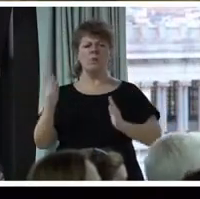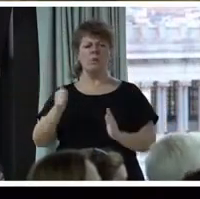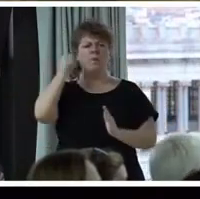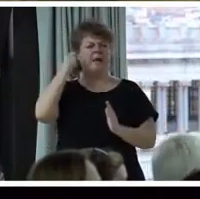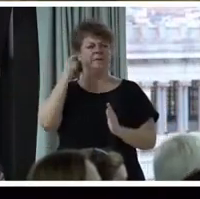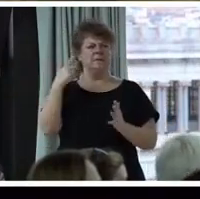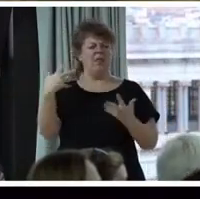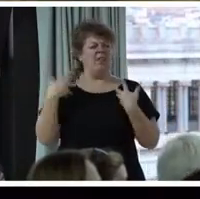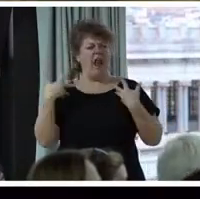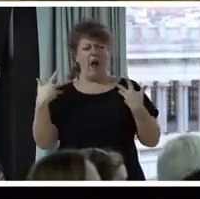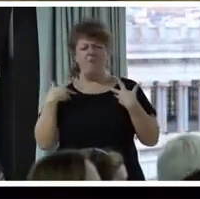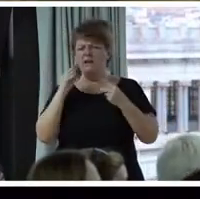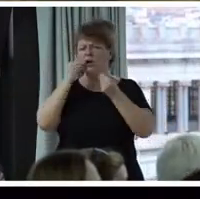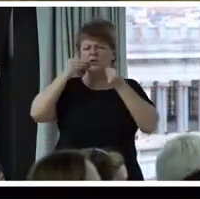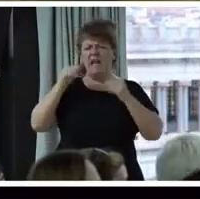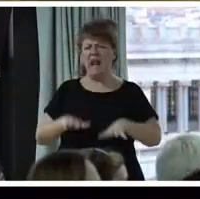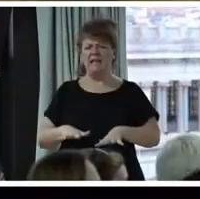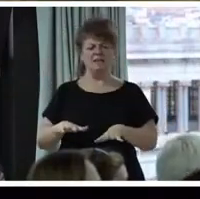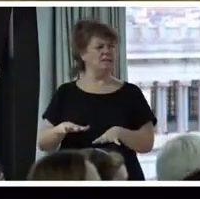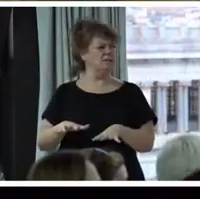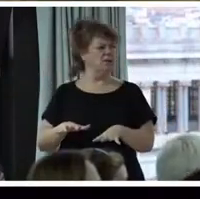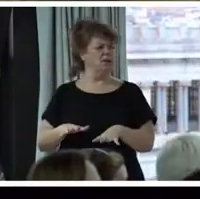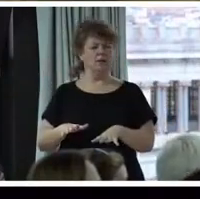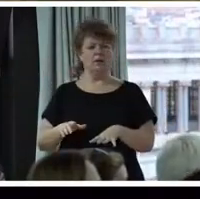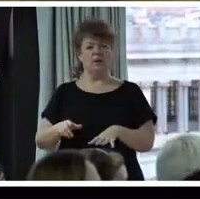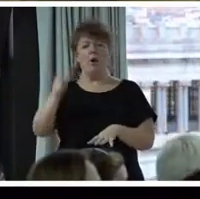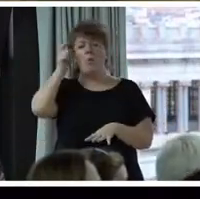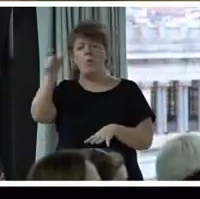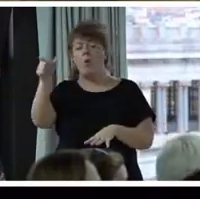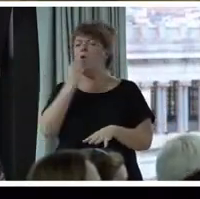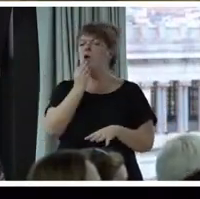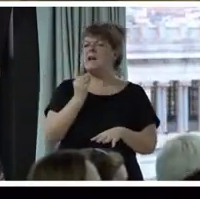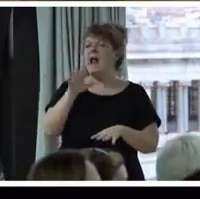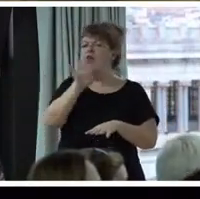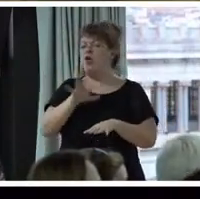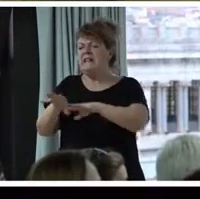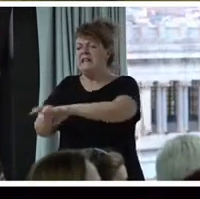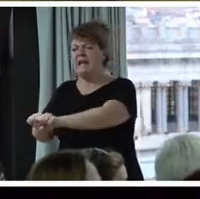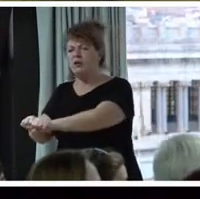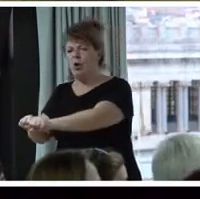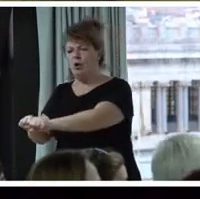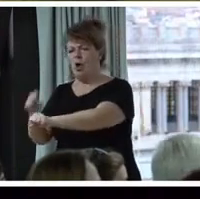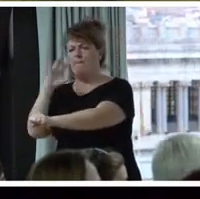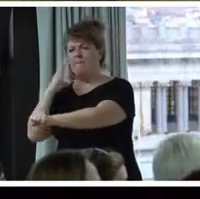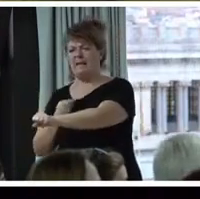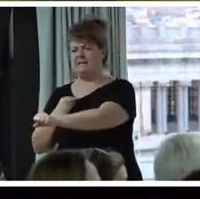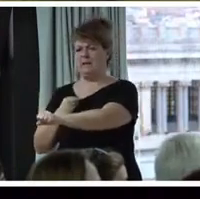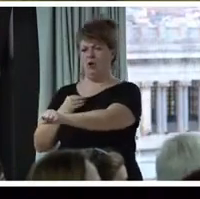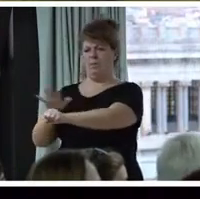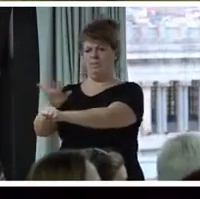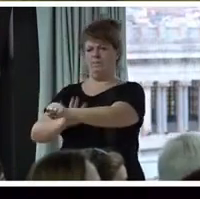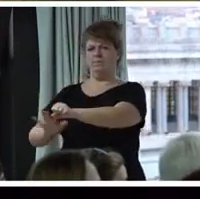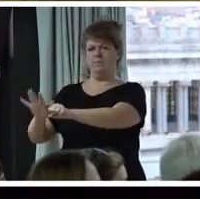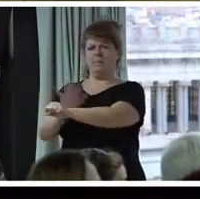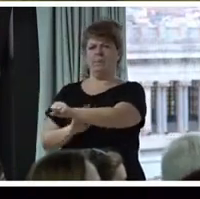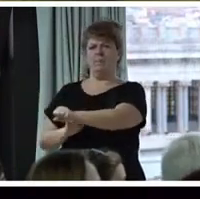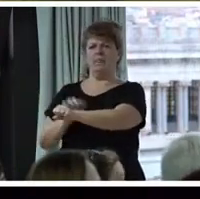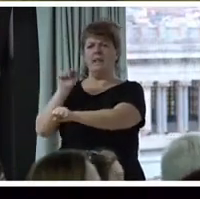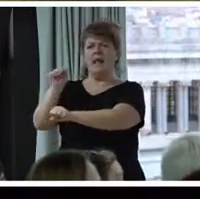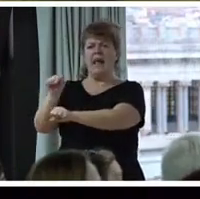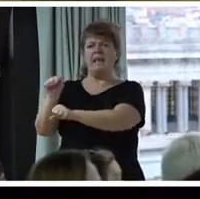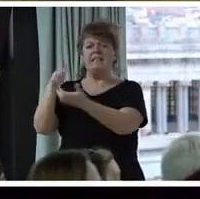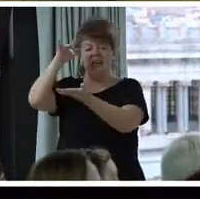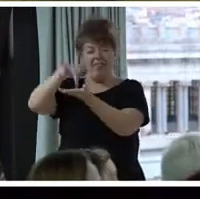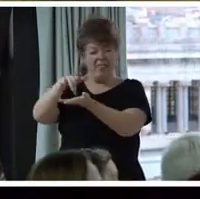trágicos de la historia de del pueblo de Israel del territorio palestino ocupado eh en ese